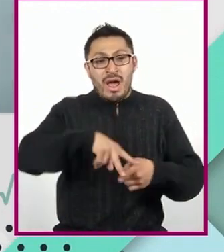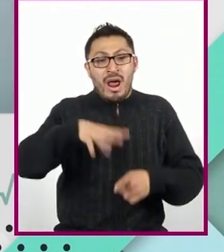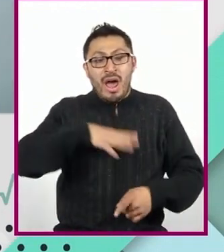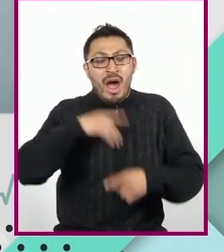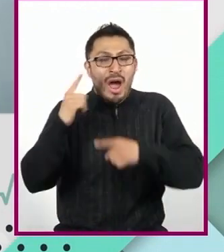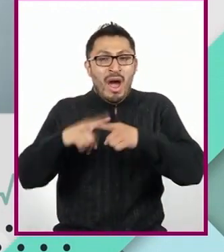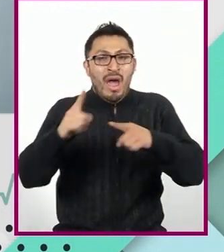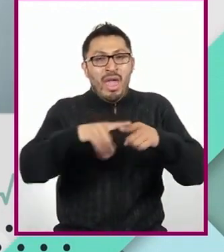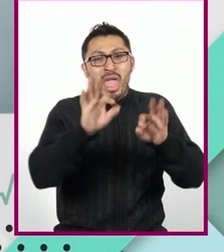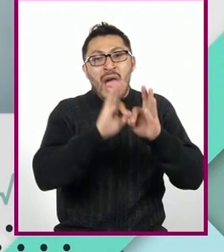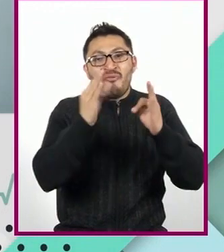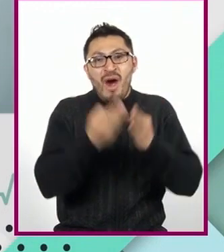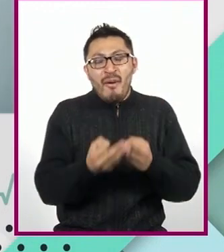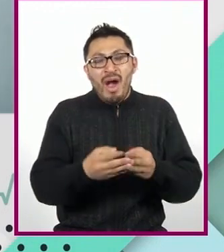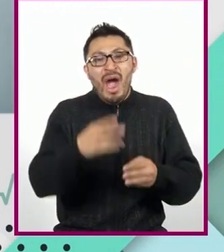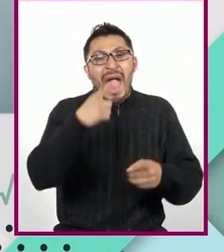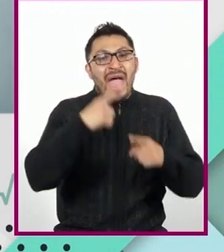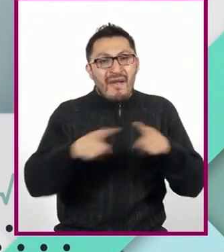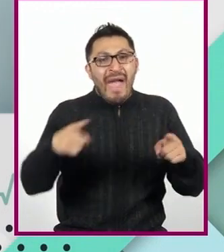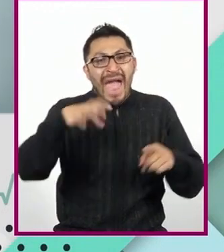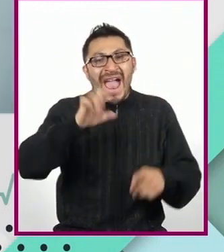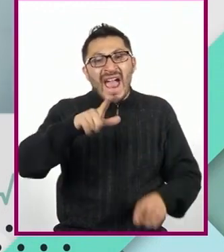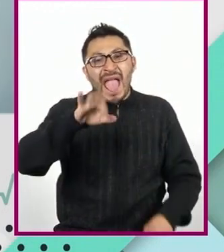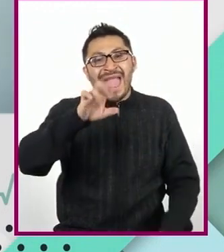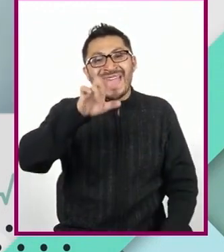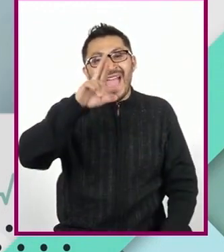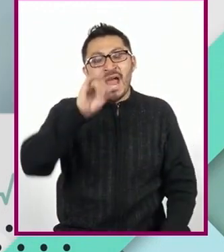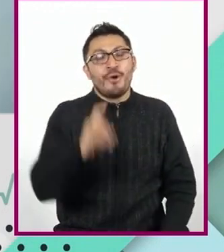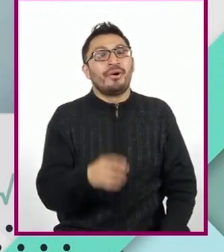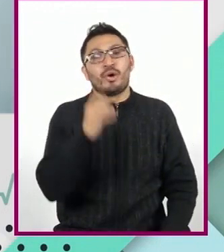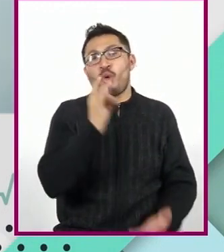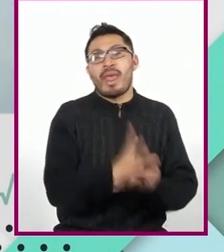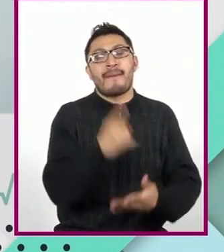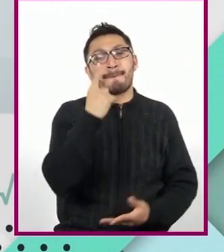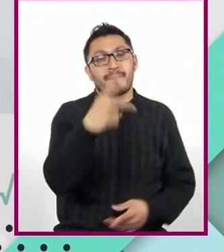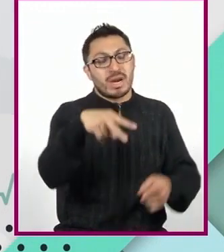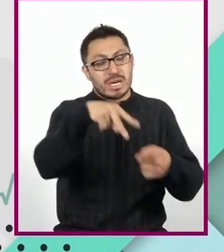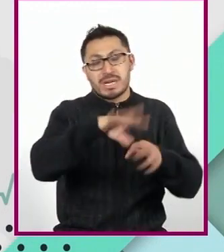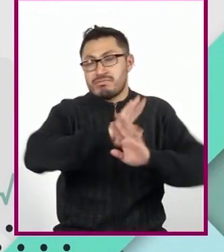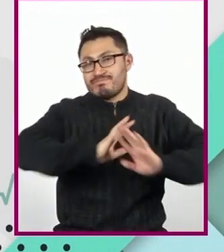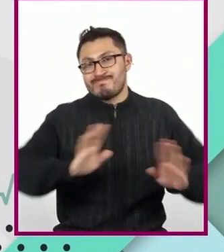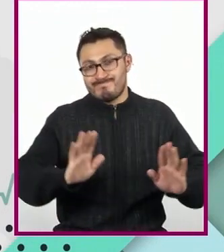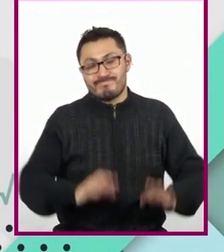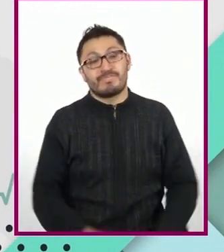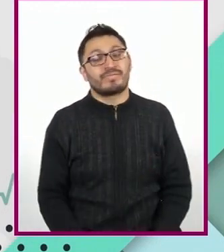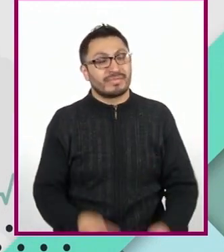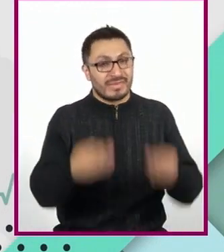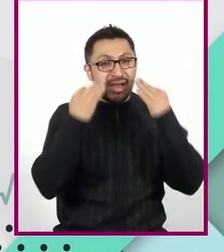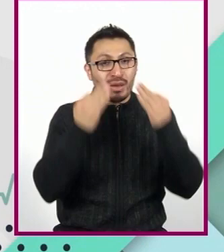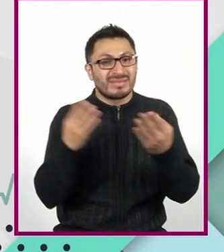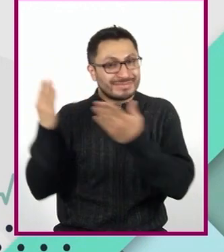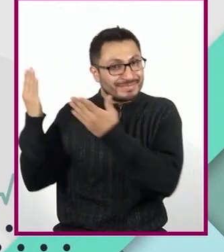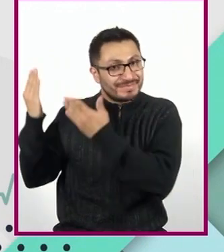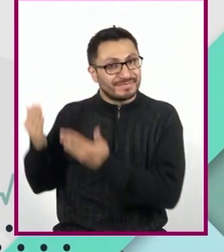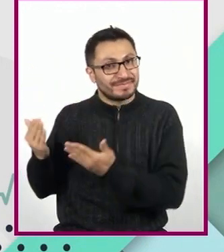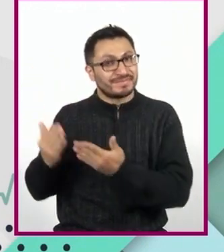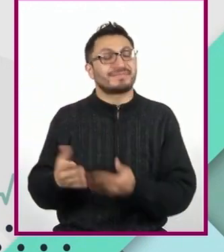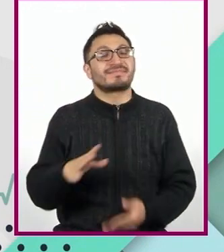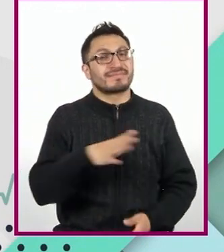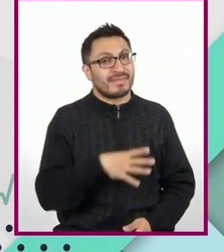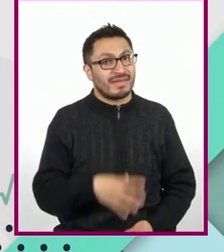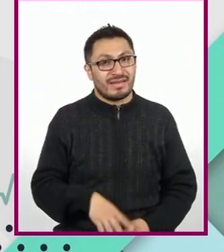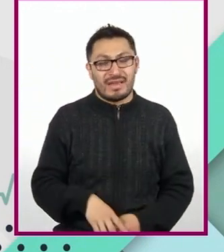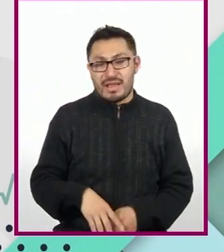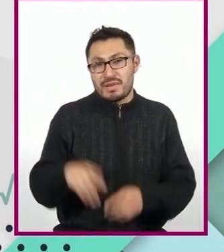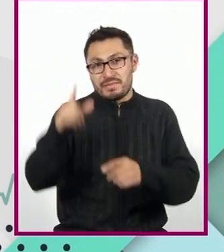varias formas, a diferencia del equilátero que solo puede tener una forma definida. Observe las distintas formas en las que se puede